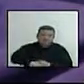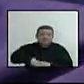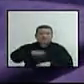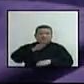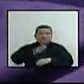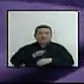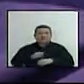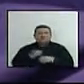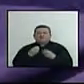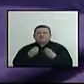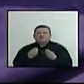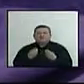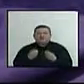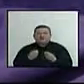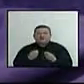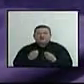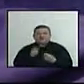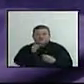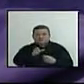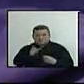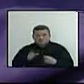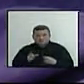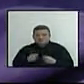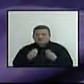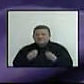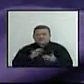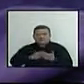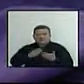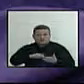muchos para el perdón de los pecados.